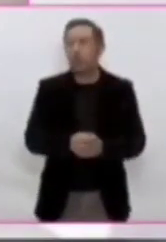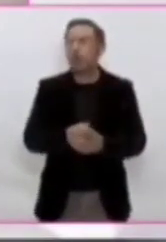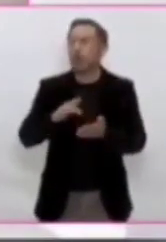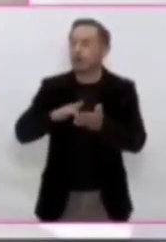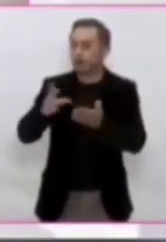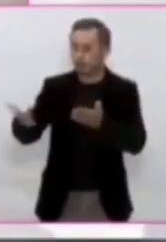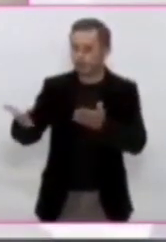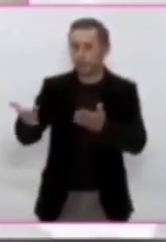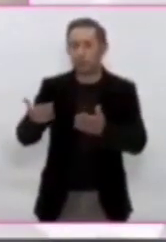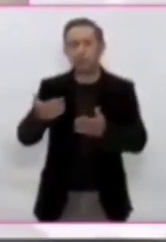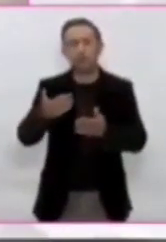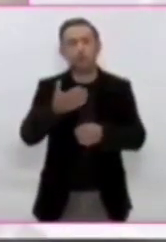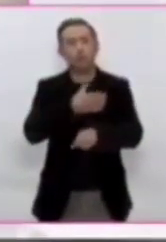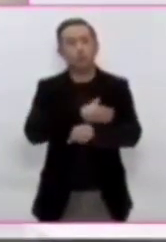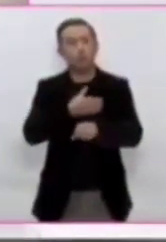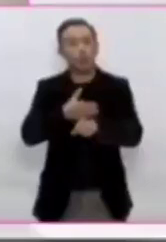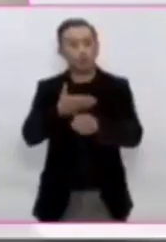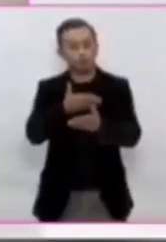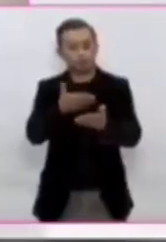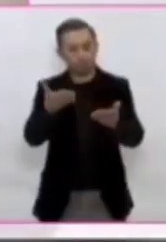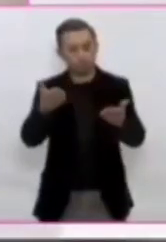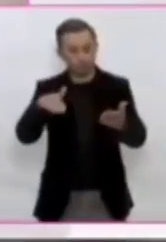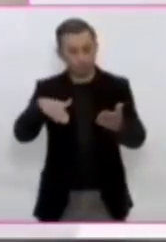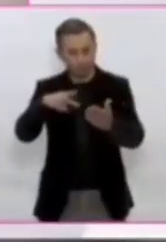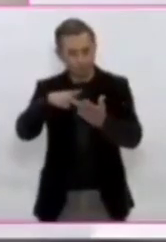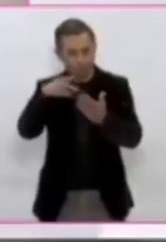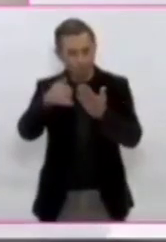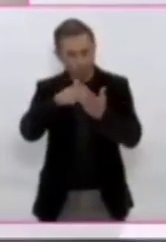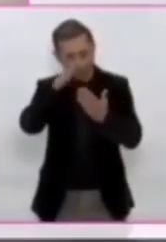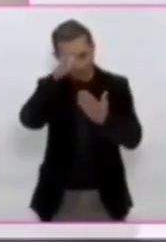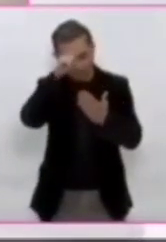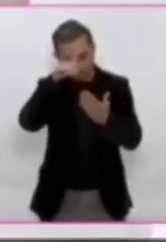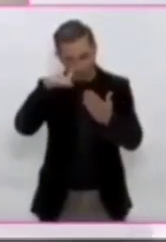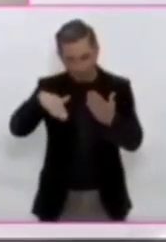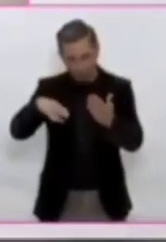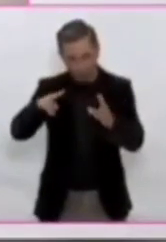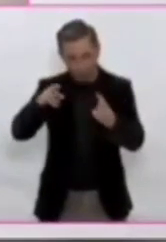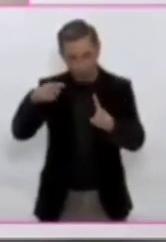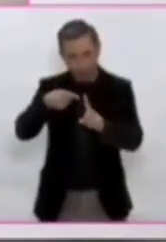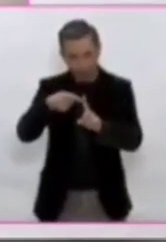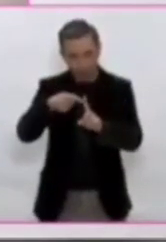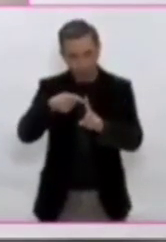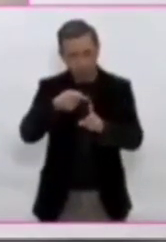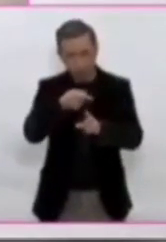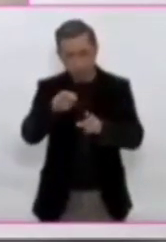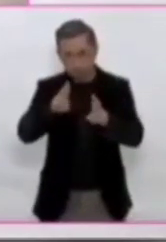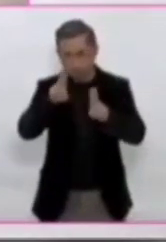a su consideración el proyecto de acuerdo señalado.